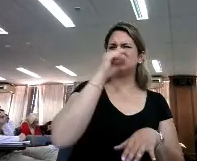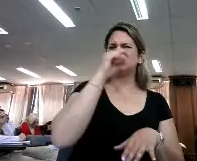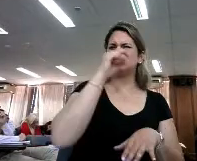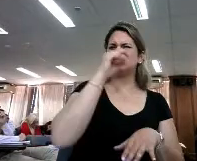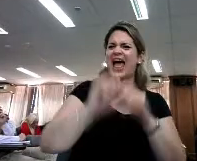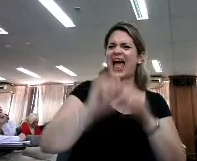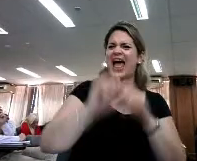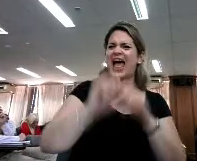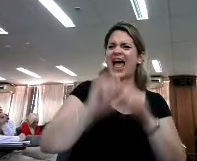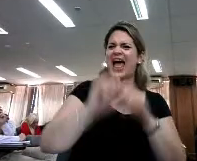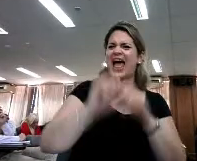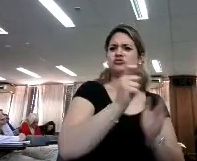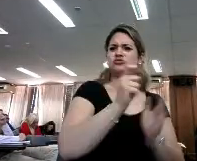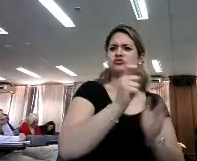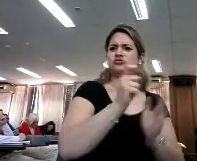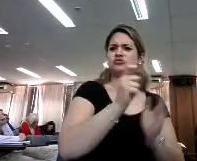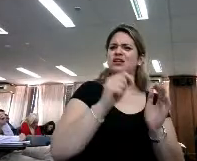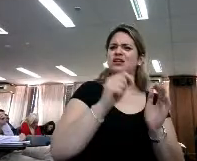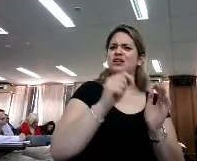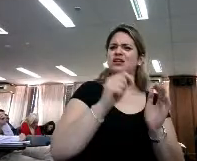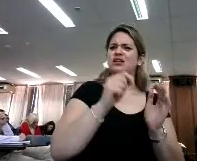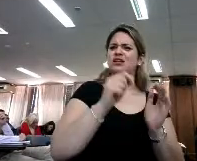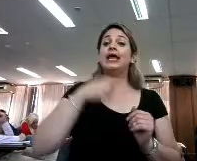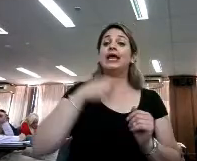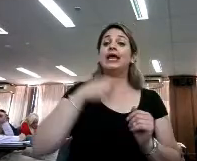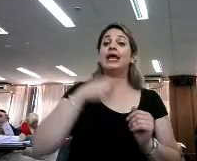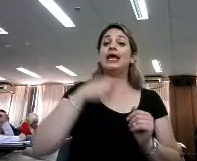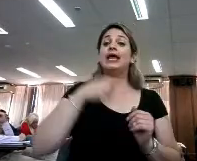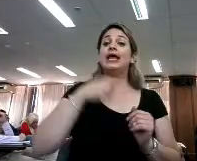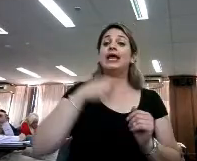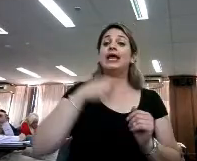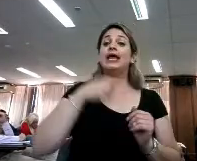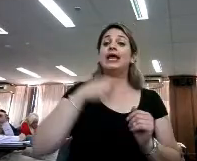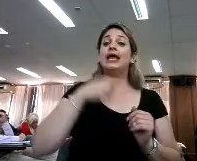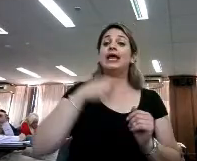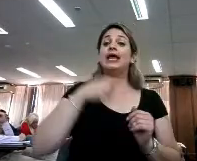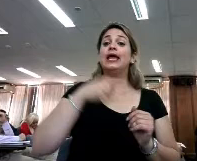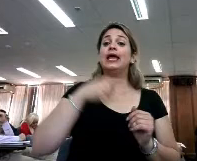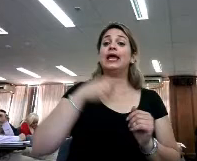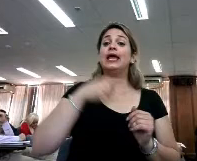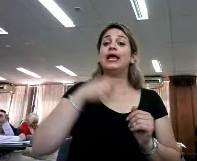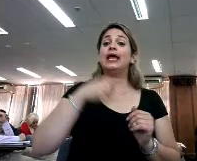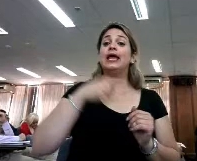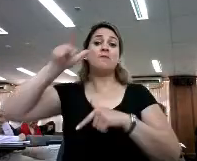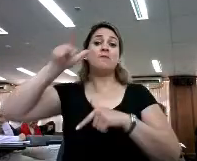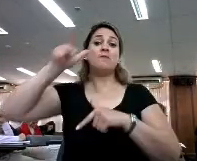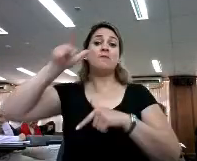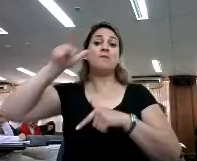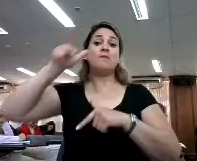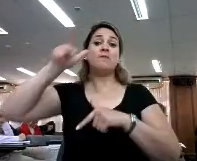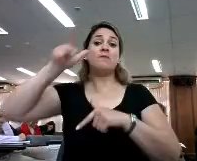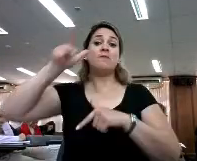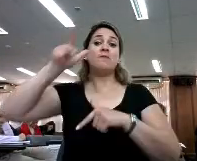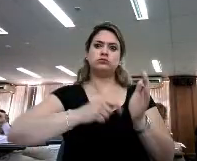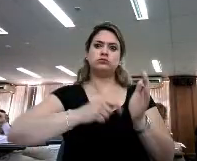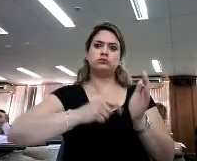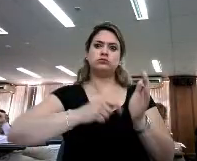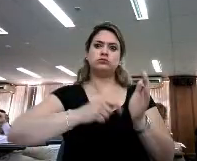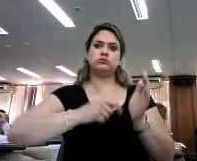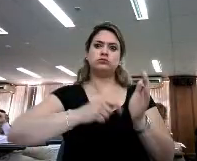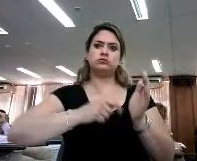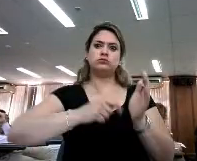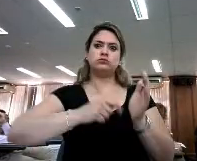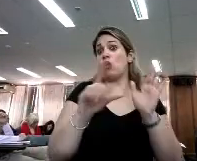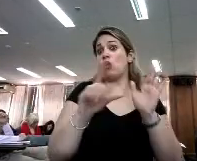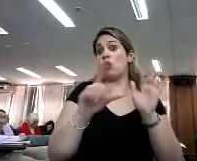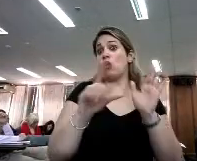Colombia son 80 años después de la muerte, en México son 100 años, y así tenemos diferentes legislaciones donde la protección mínima será